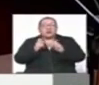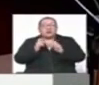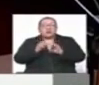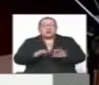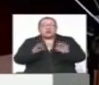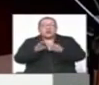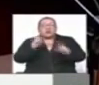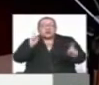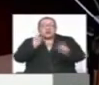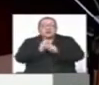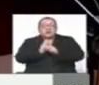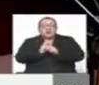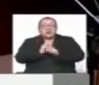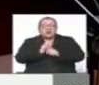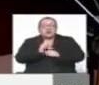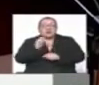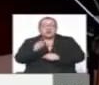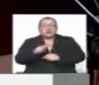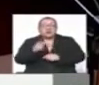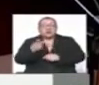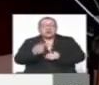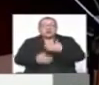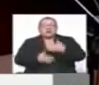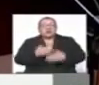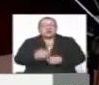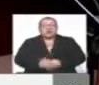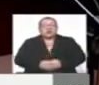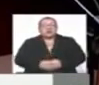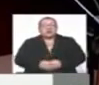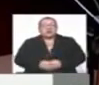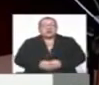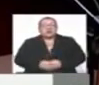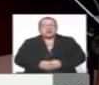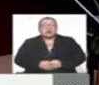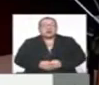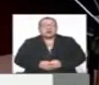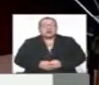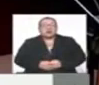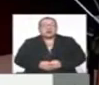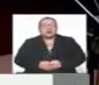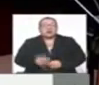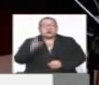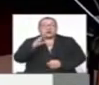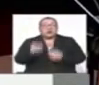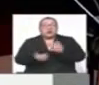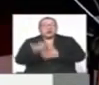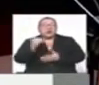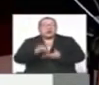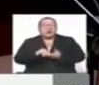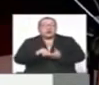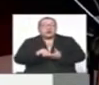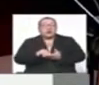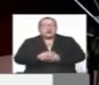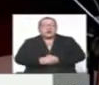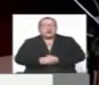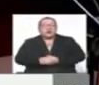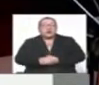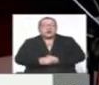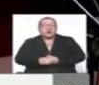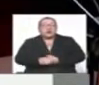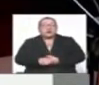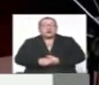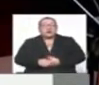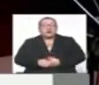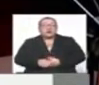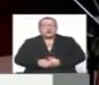que pase a disposición de la fiscalía entonces hay un blindaje en el caso de Michael urtecho la comisión Claro en el